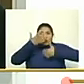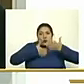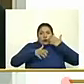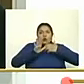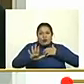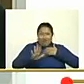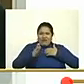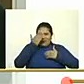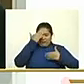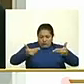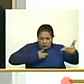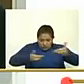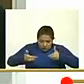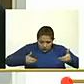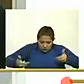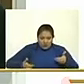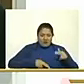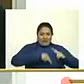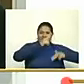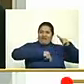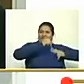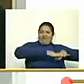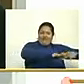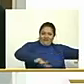propuestas diferentes que hay para la Ruta del Sol.